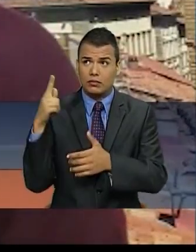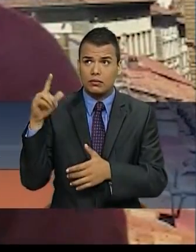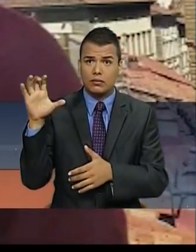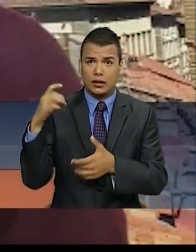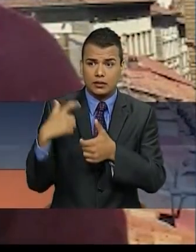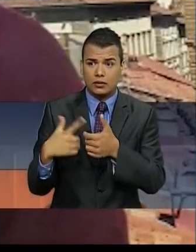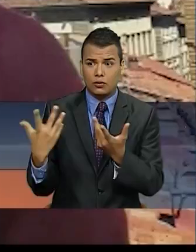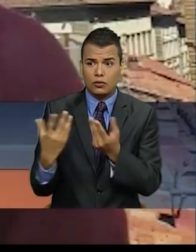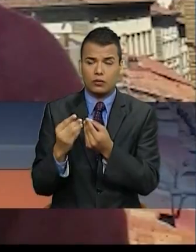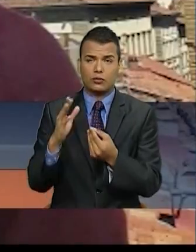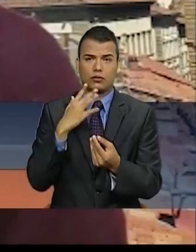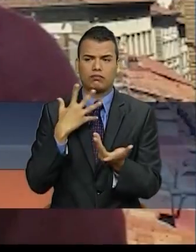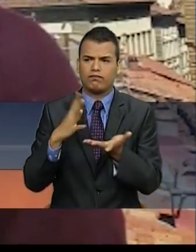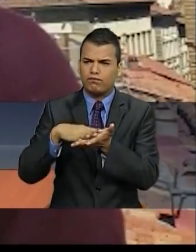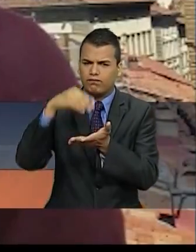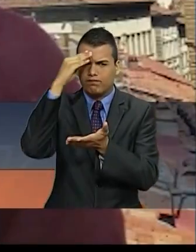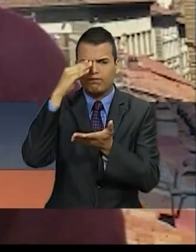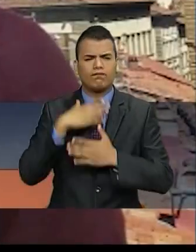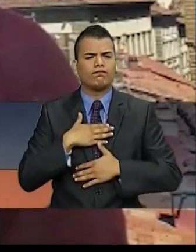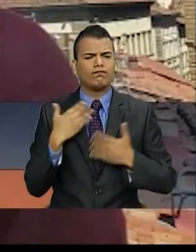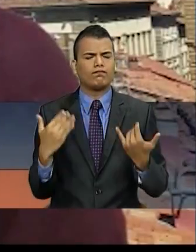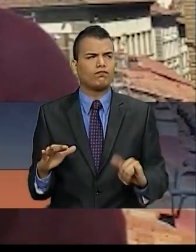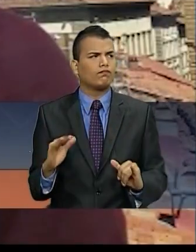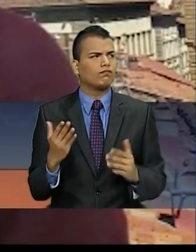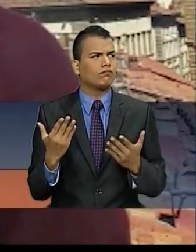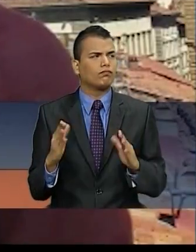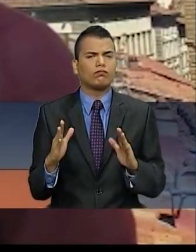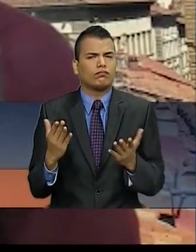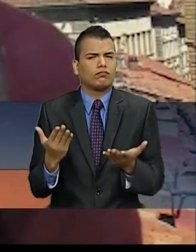a que los valores